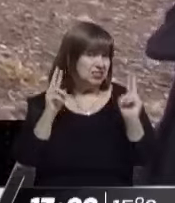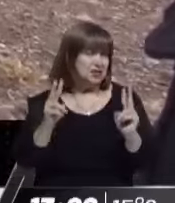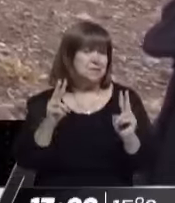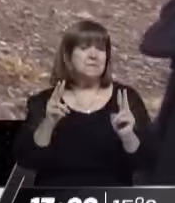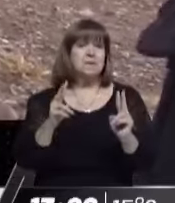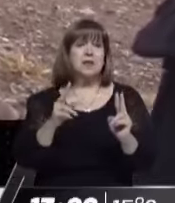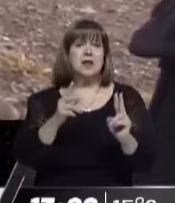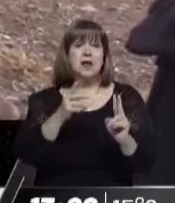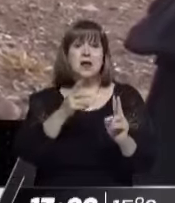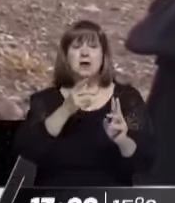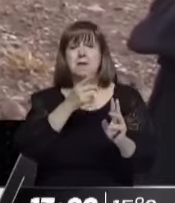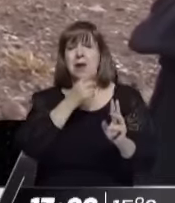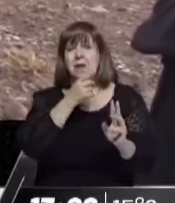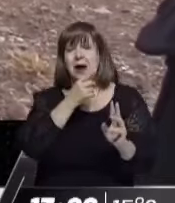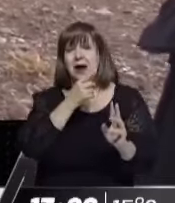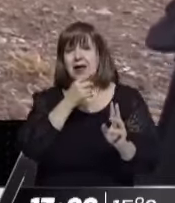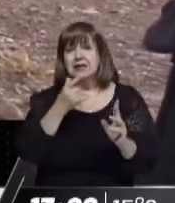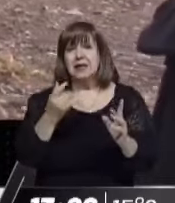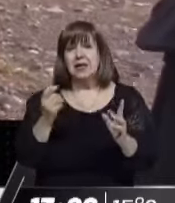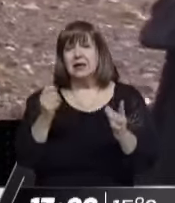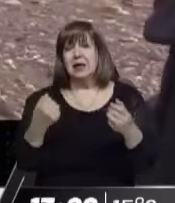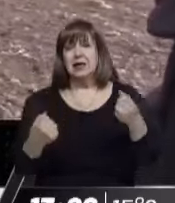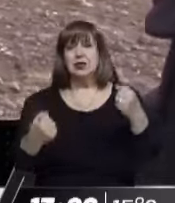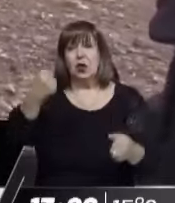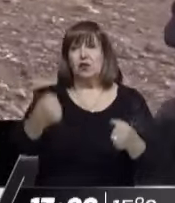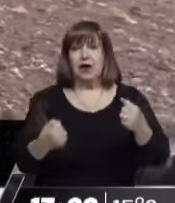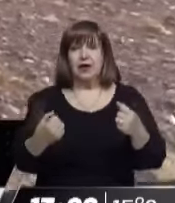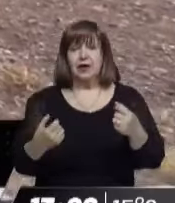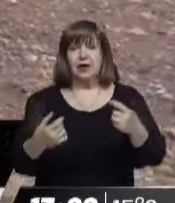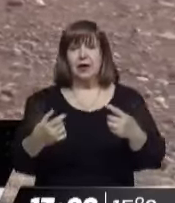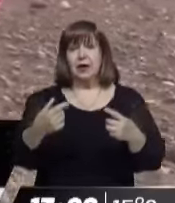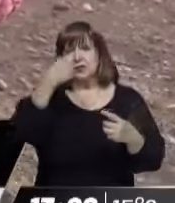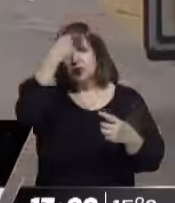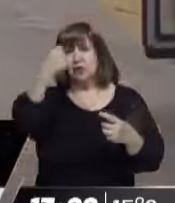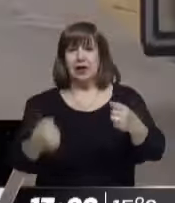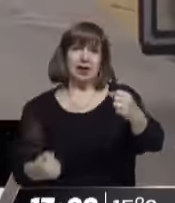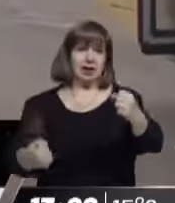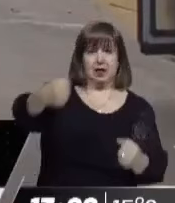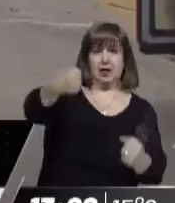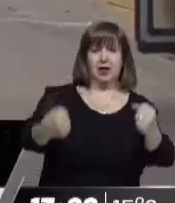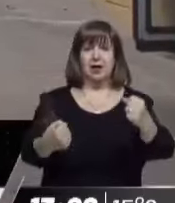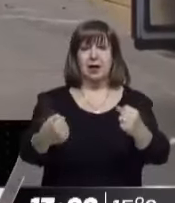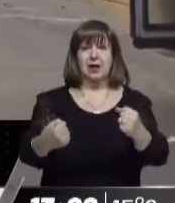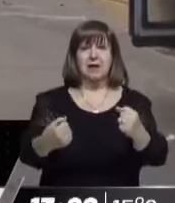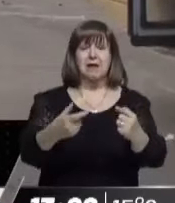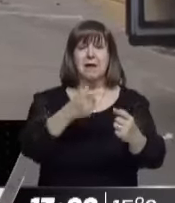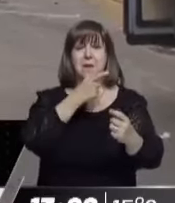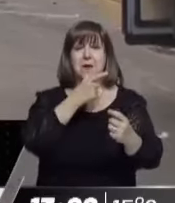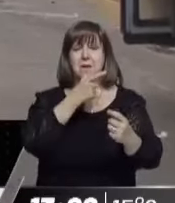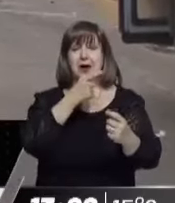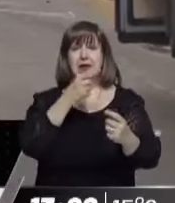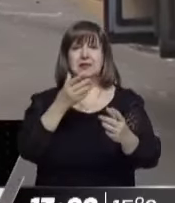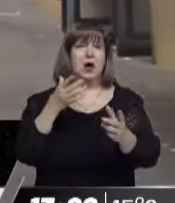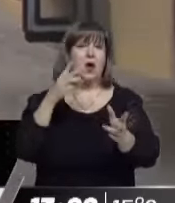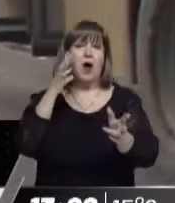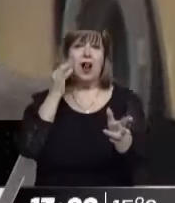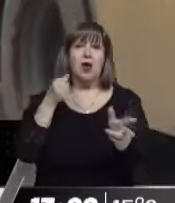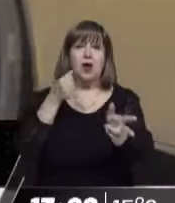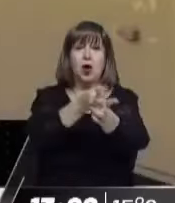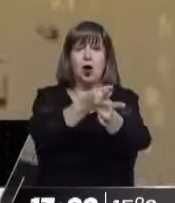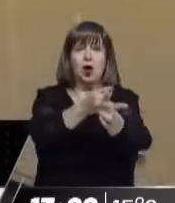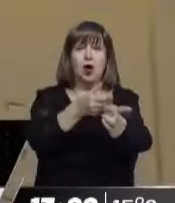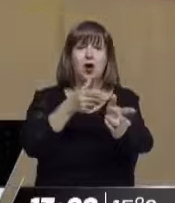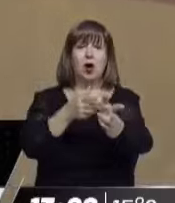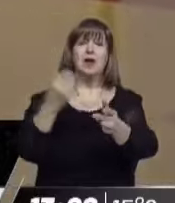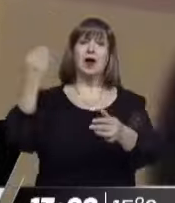creo que he hecho, y para mí hizo un movimiento como, no sé, claro, yo pensé que se lo quiso sacar de encima o algo. Con golpes,